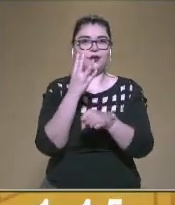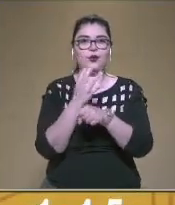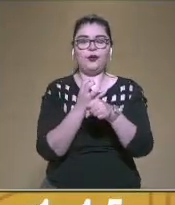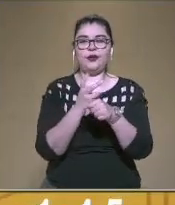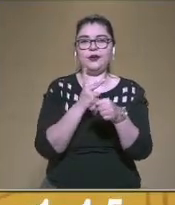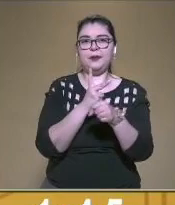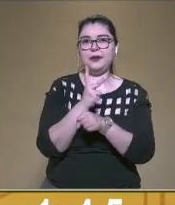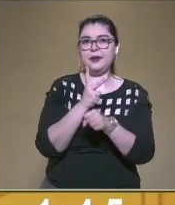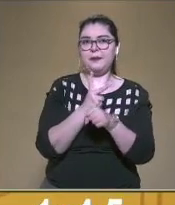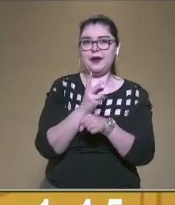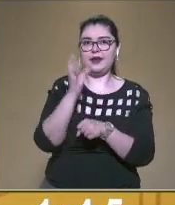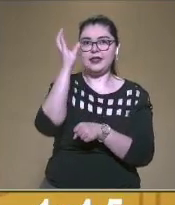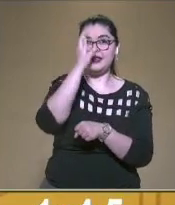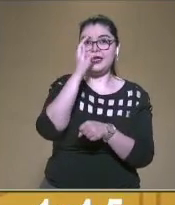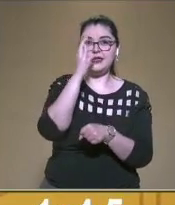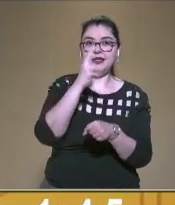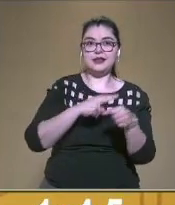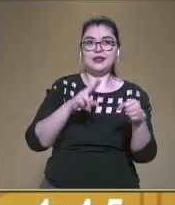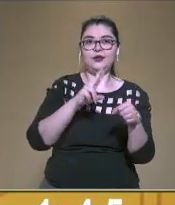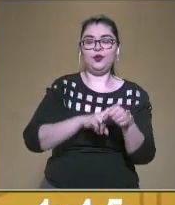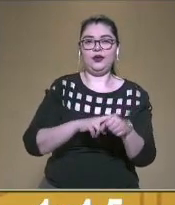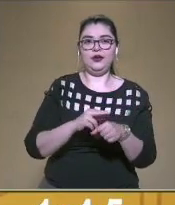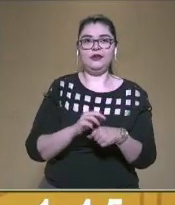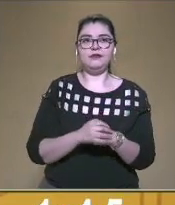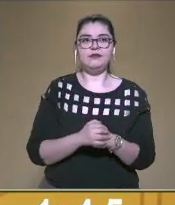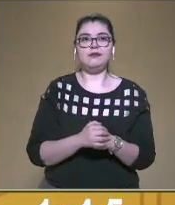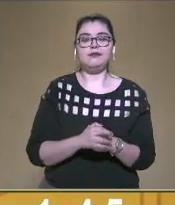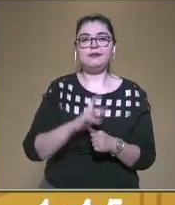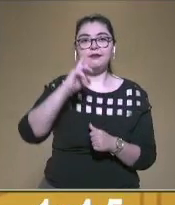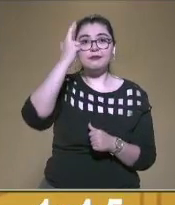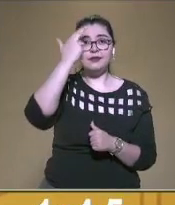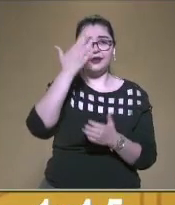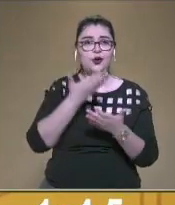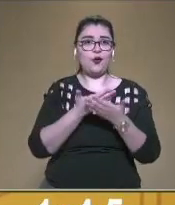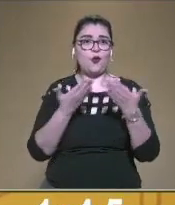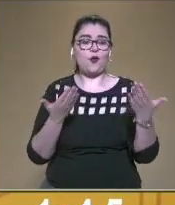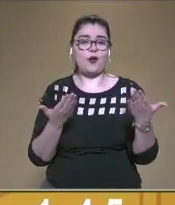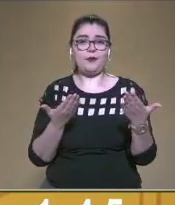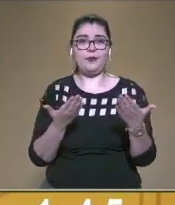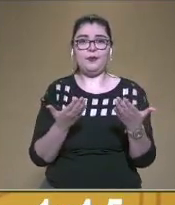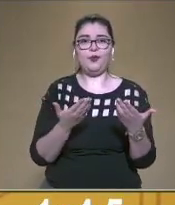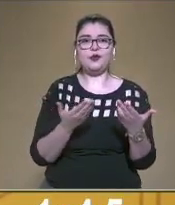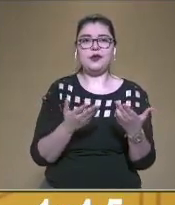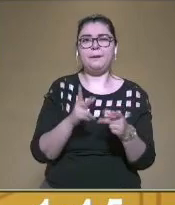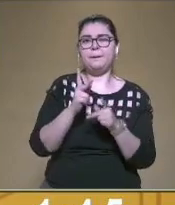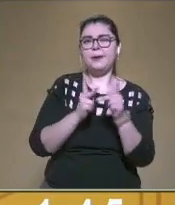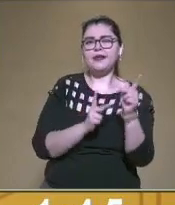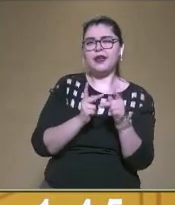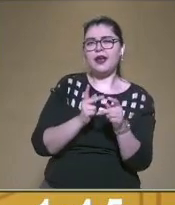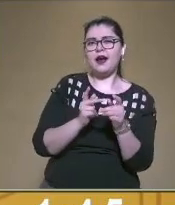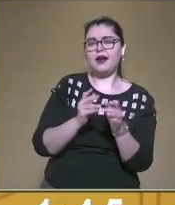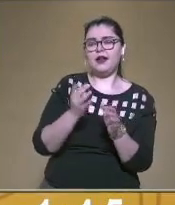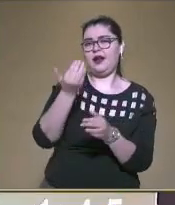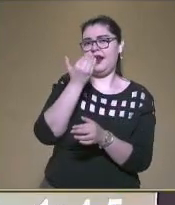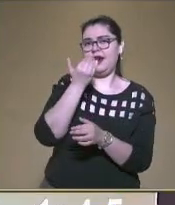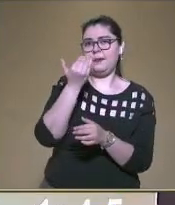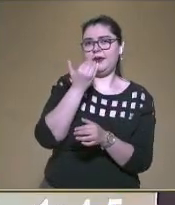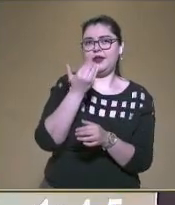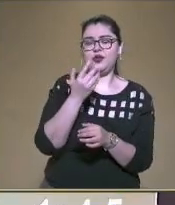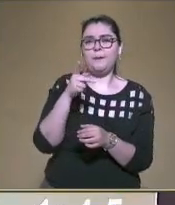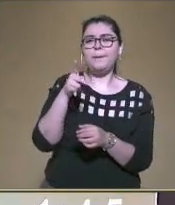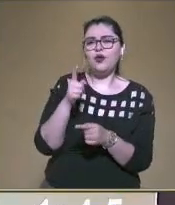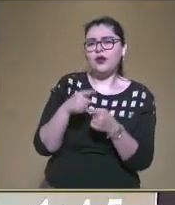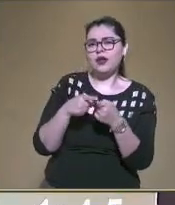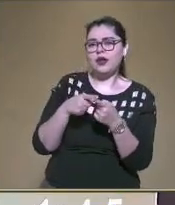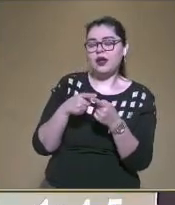de primaria. Recordamos que ahora vamos a hablar de la nutrición, pero ¿de quién o de quién es, maestro Jaime? Vamos a hablar